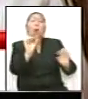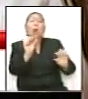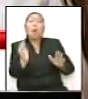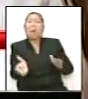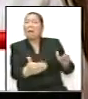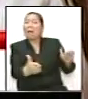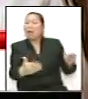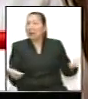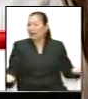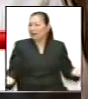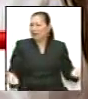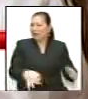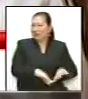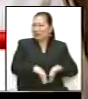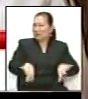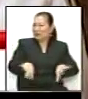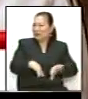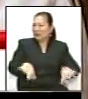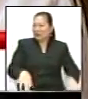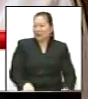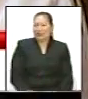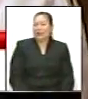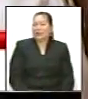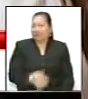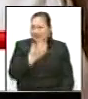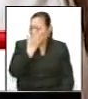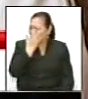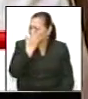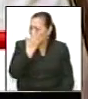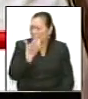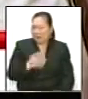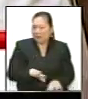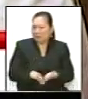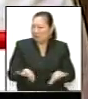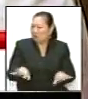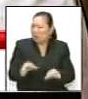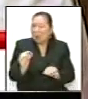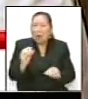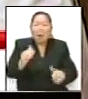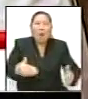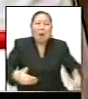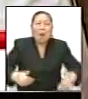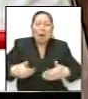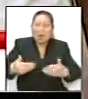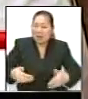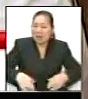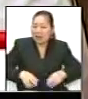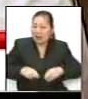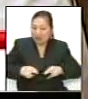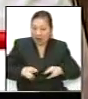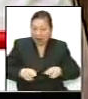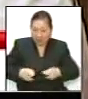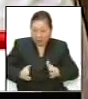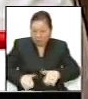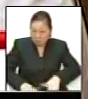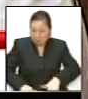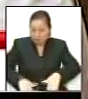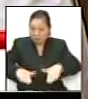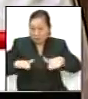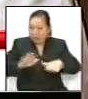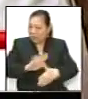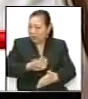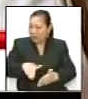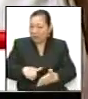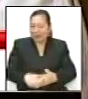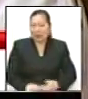y eso se llama descolmatación. Se han acostumbrado a llamarle descolmatación, que con la crecida de los ríos desaparece